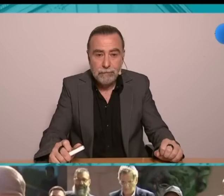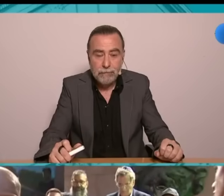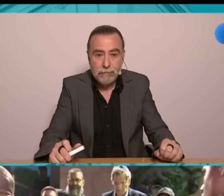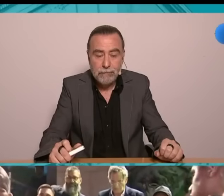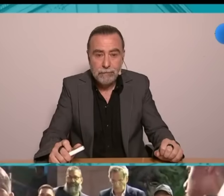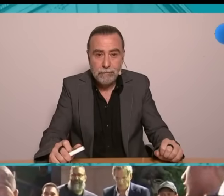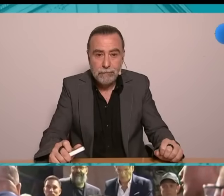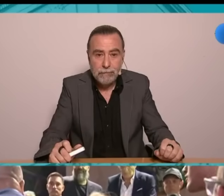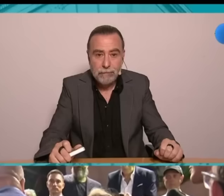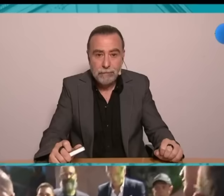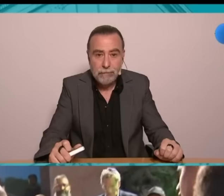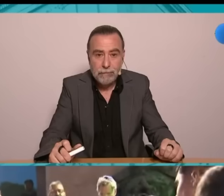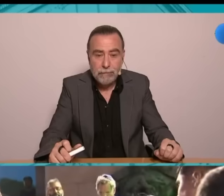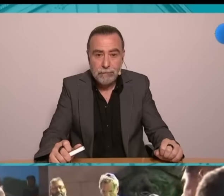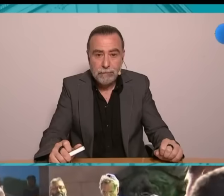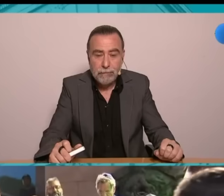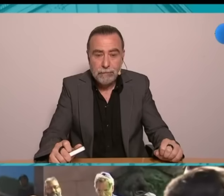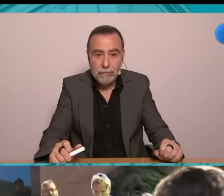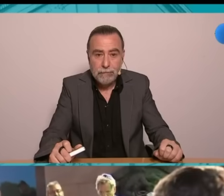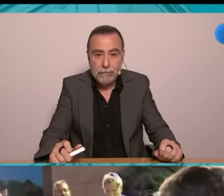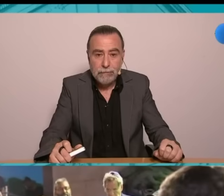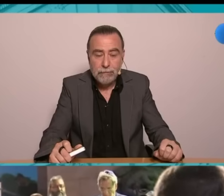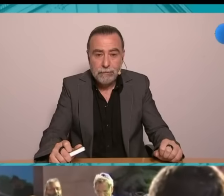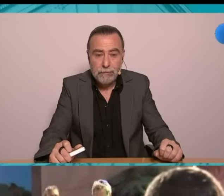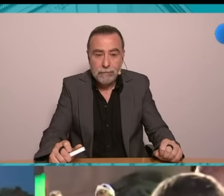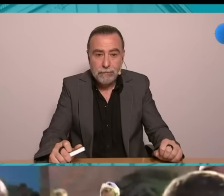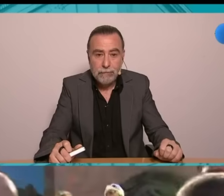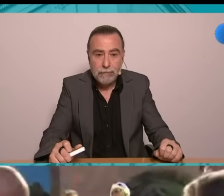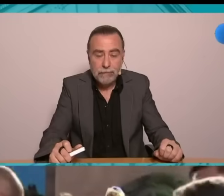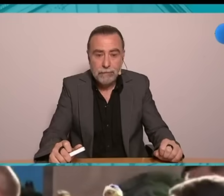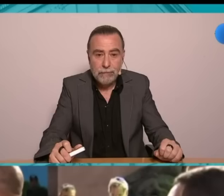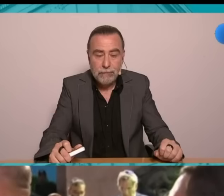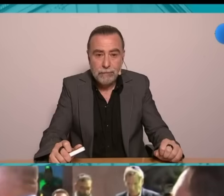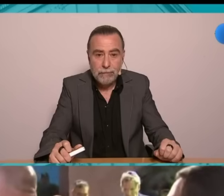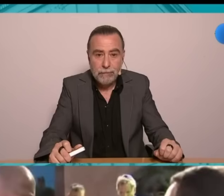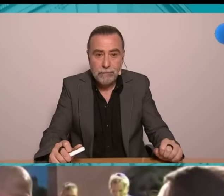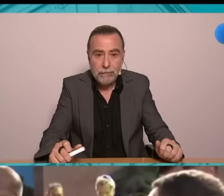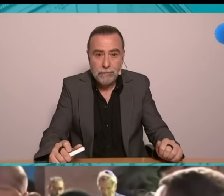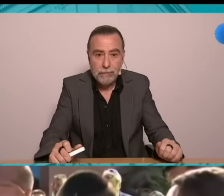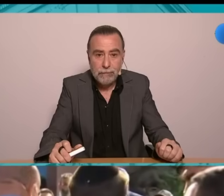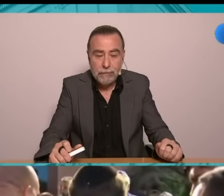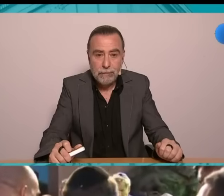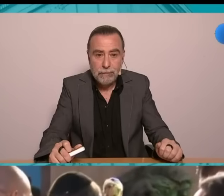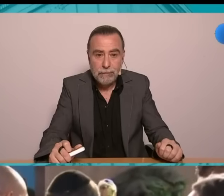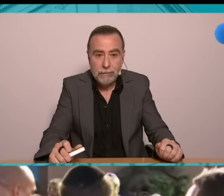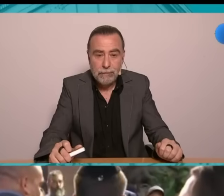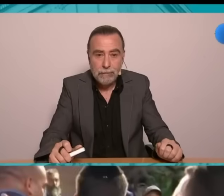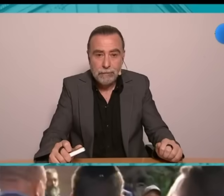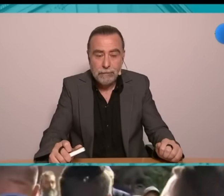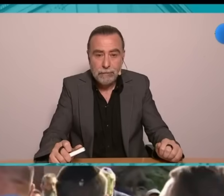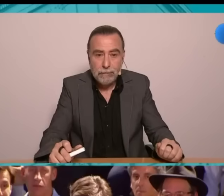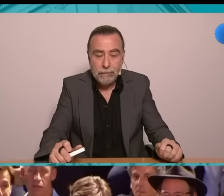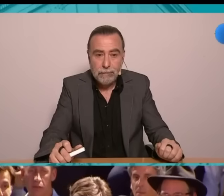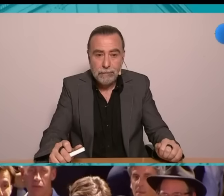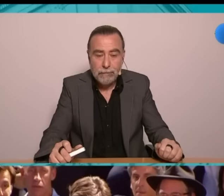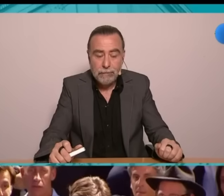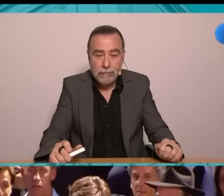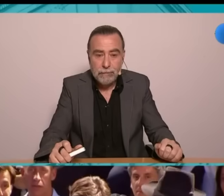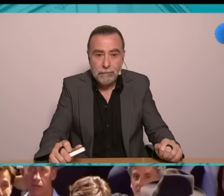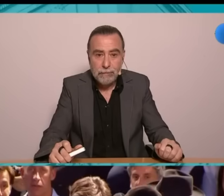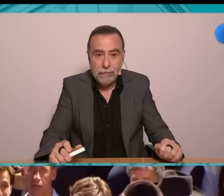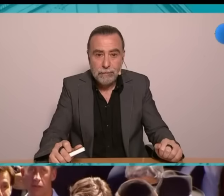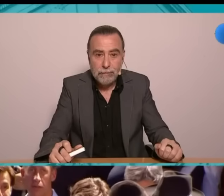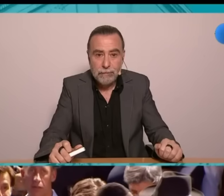no se hayan iniciado no se van a efectivizar. Las que sí están en marcha, por supuesto, van a ser terminadas. La idea es que la obra